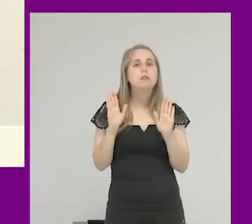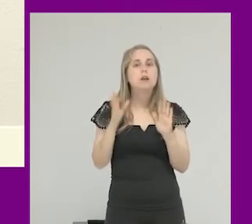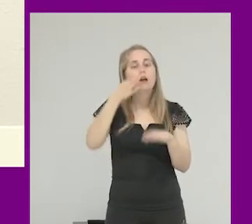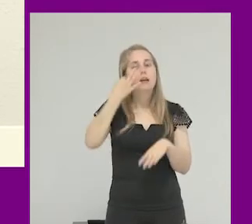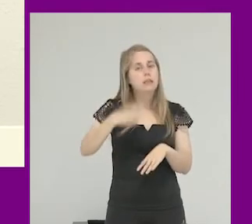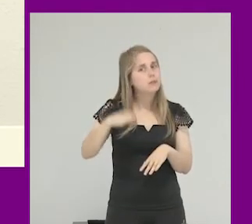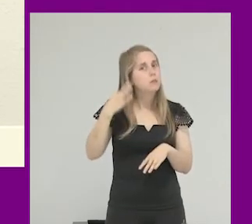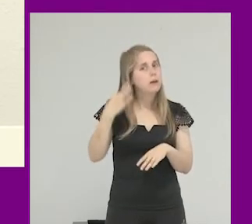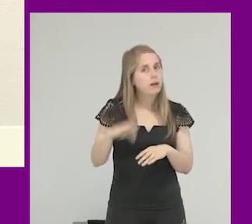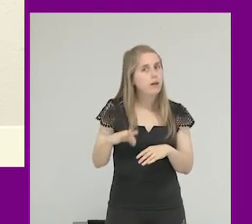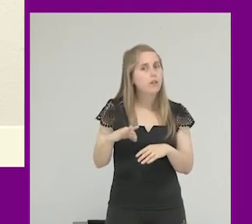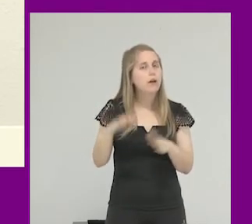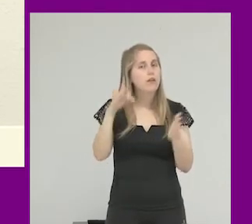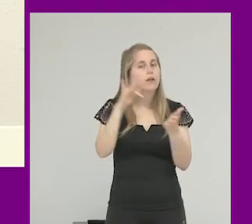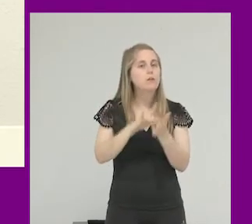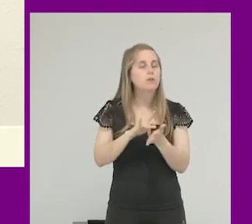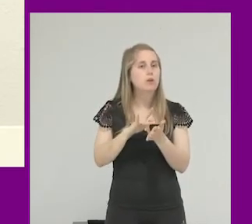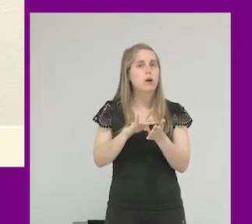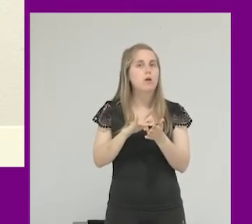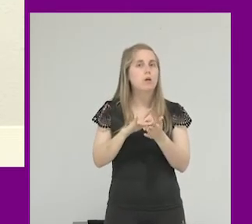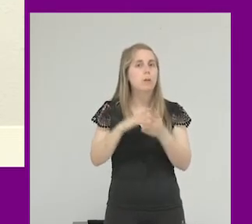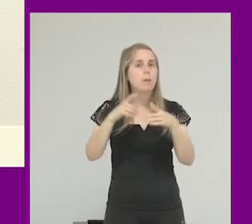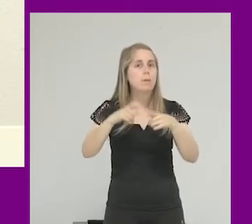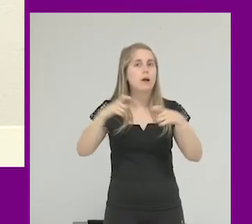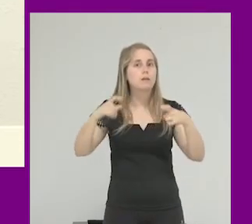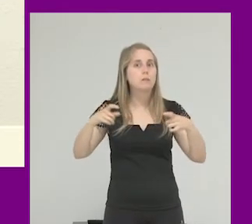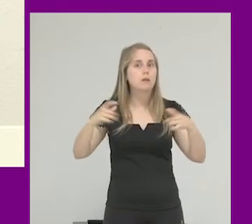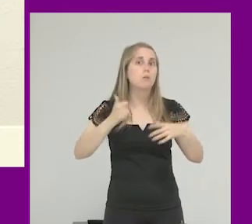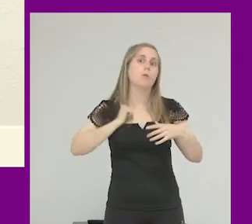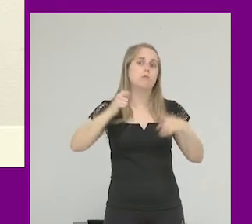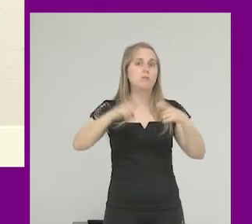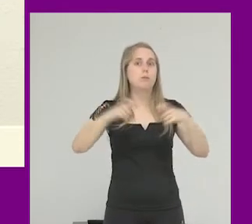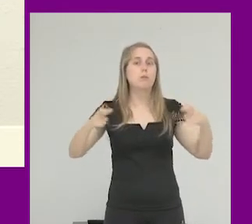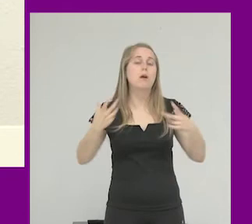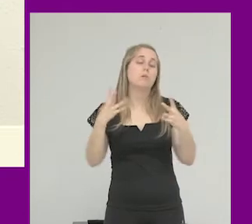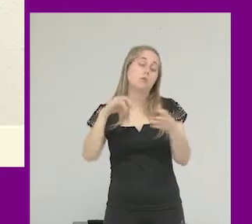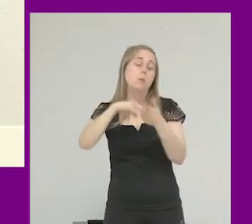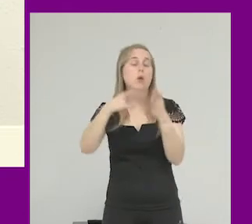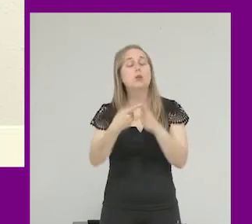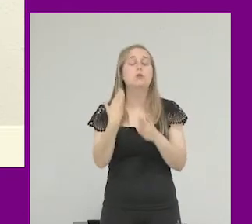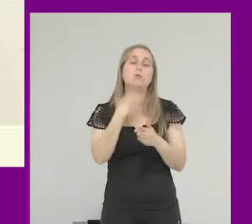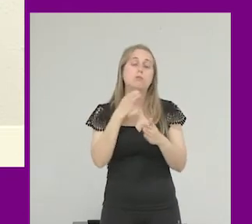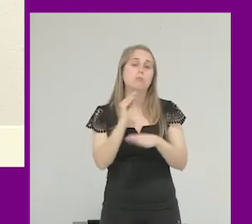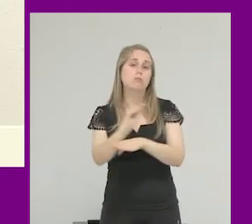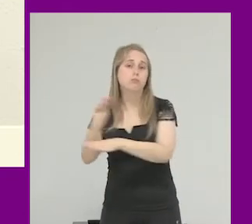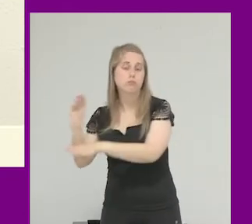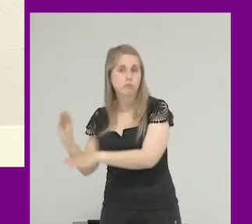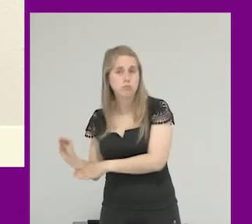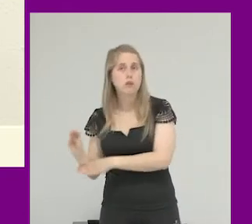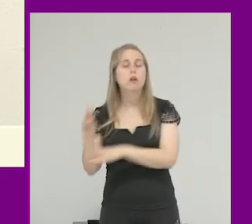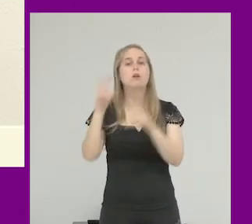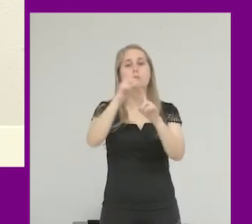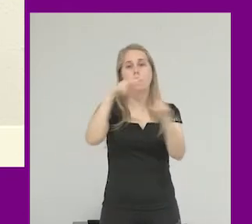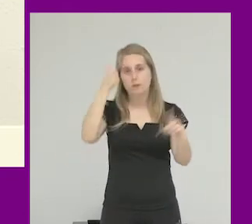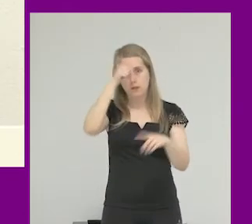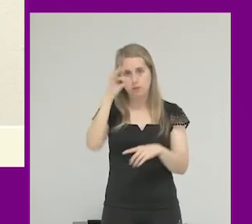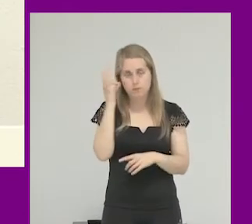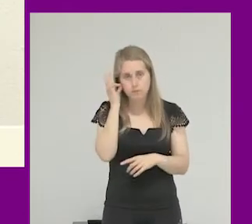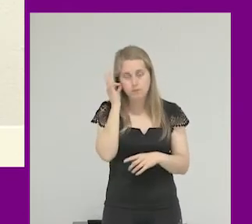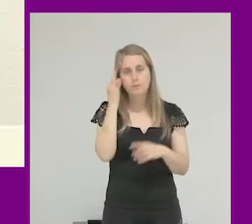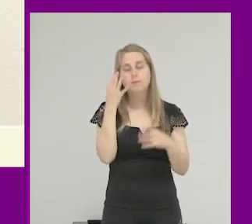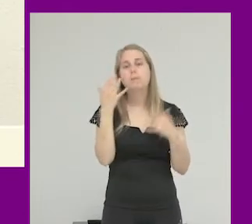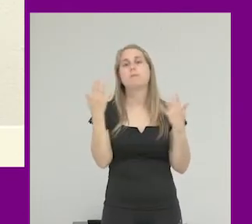verdad que cuando se ha incrementado la posibilidad de subvencionar proyectos con perspectiva de género,